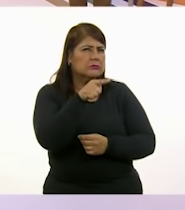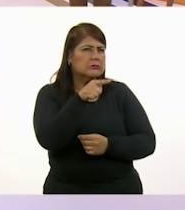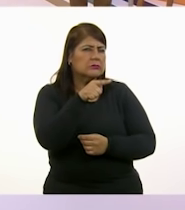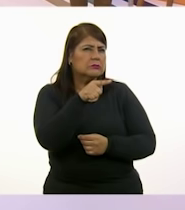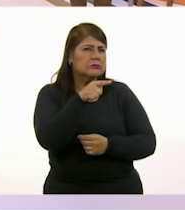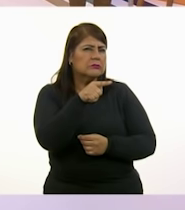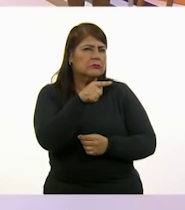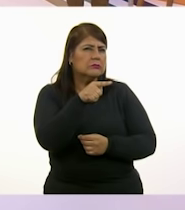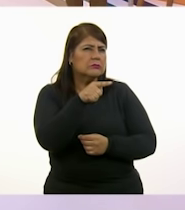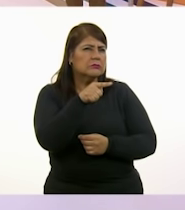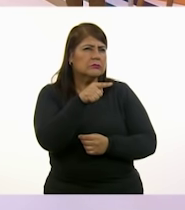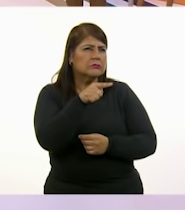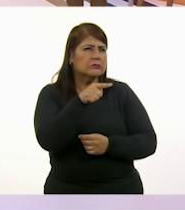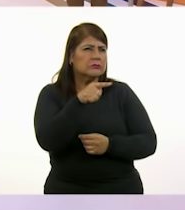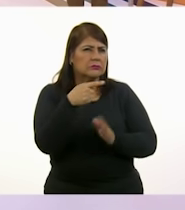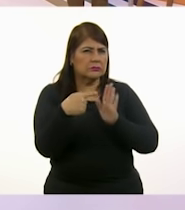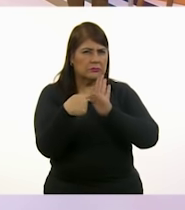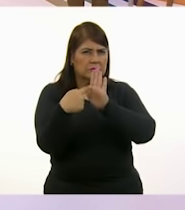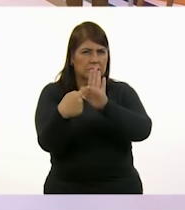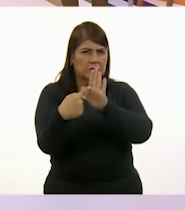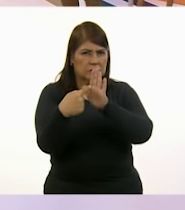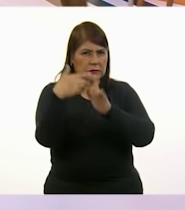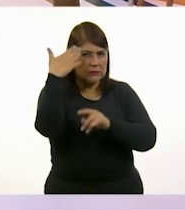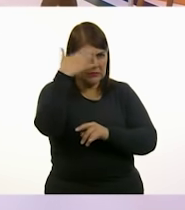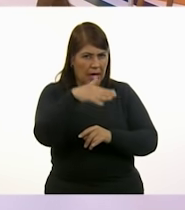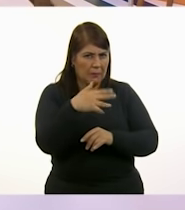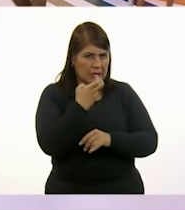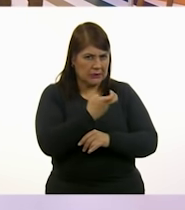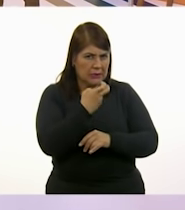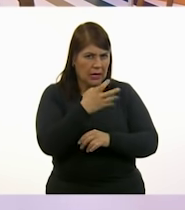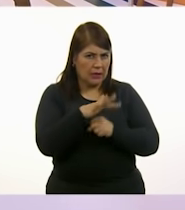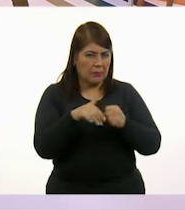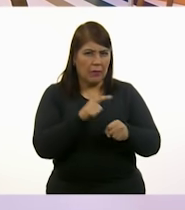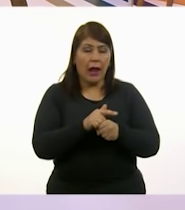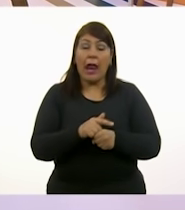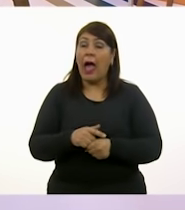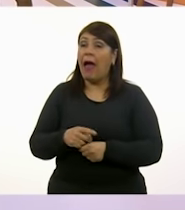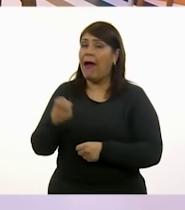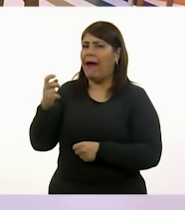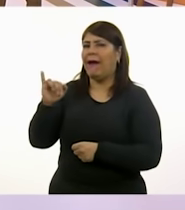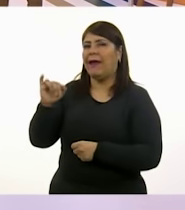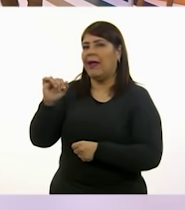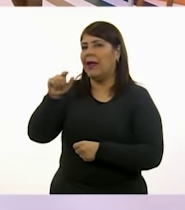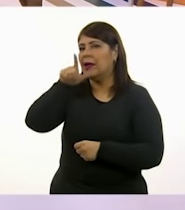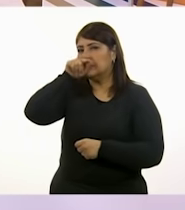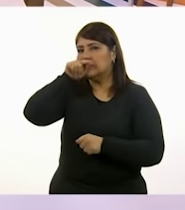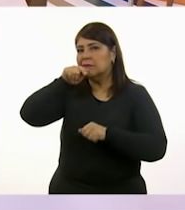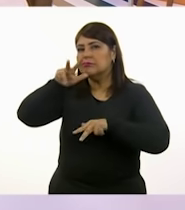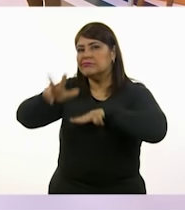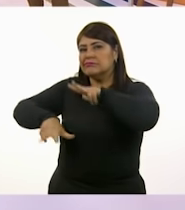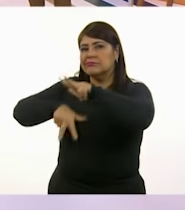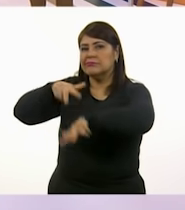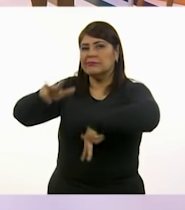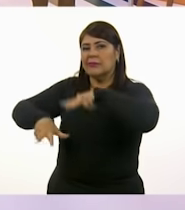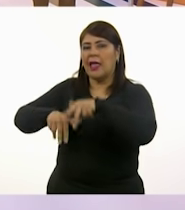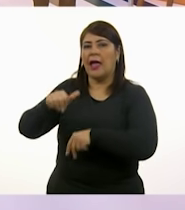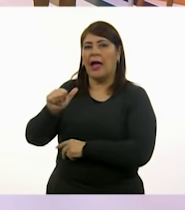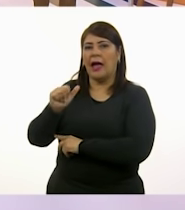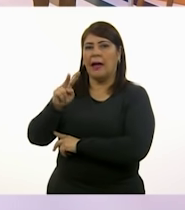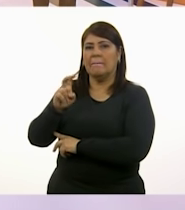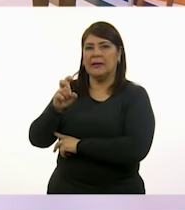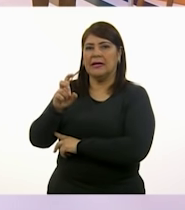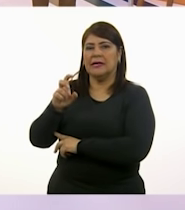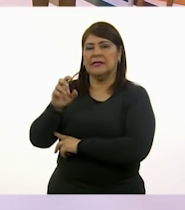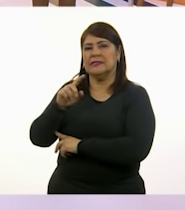a este animal? Claro, es un avestruz Muy bien, ¿tiene alas el avestruz? El